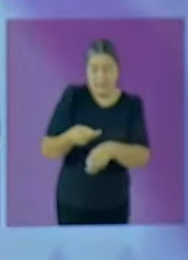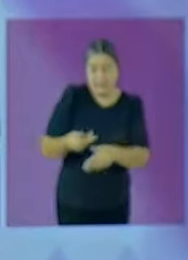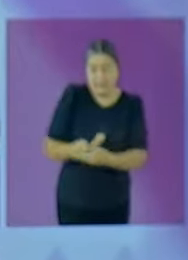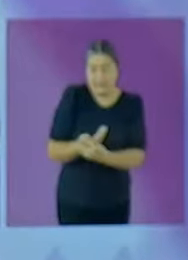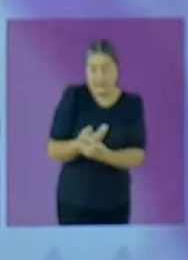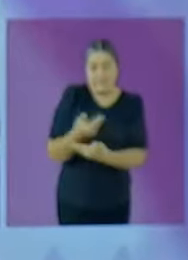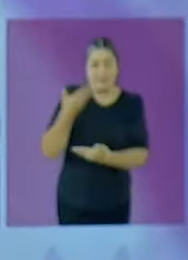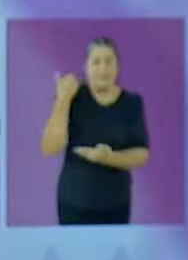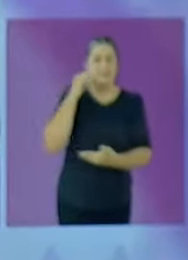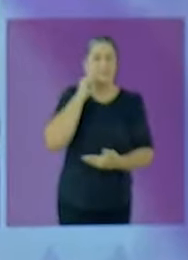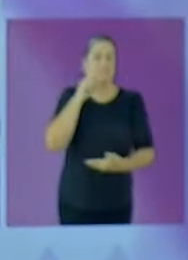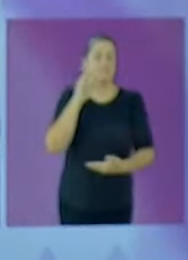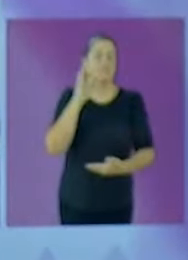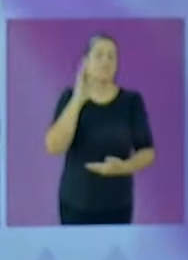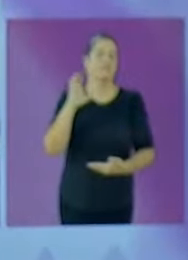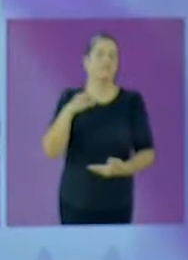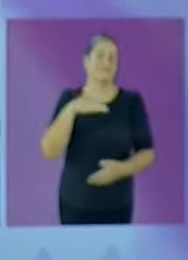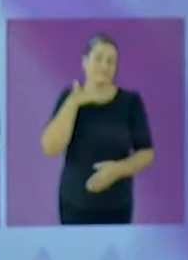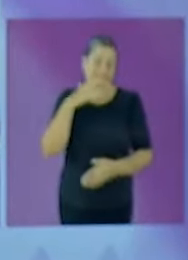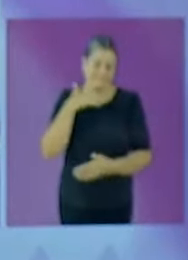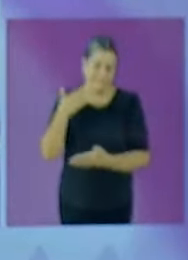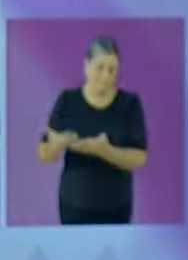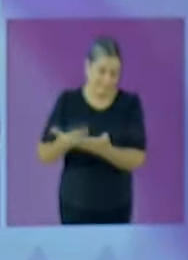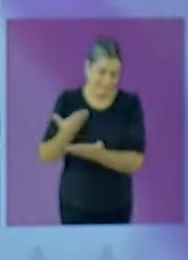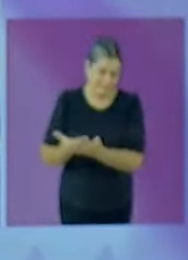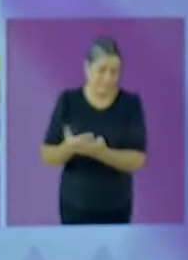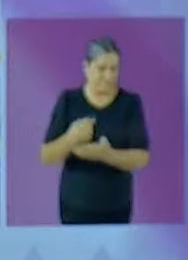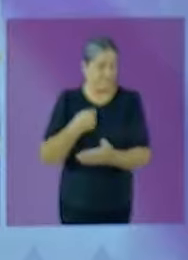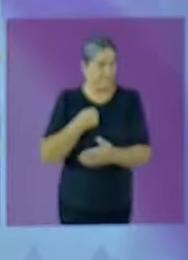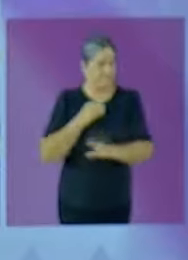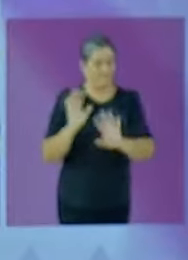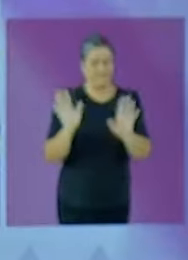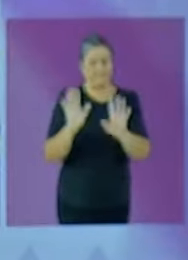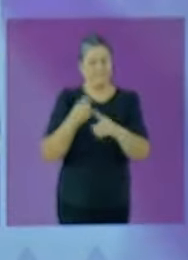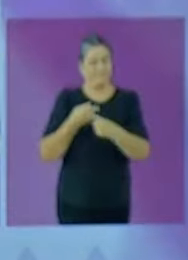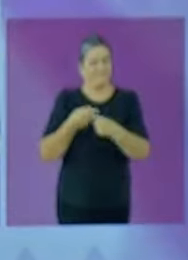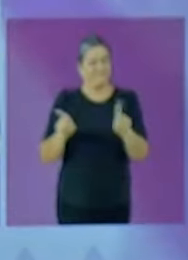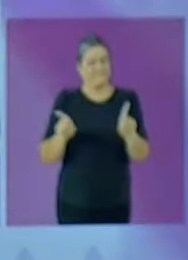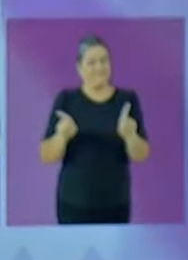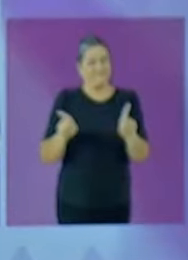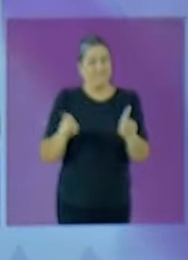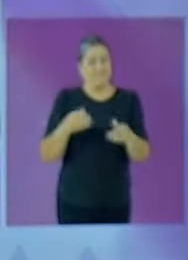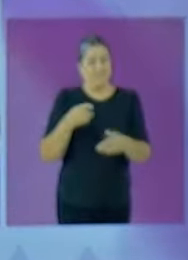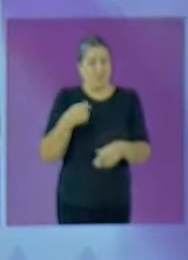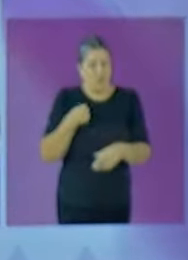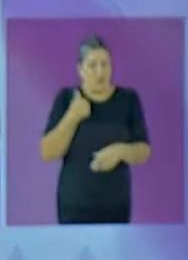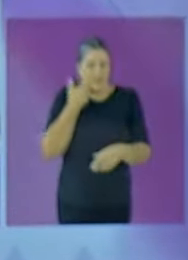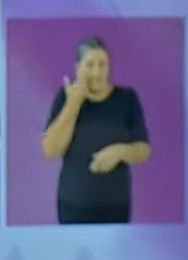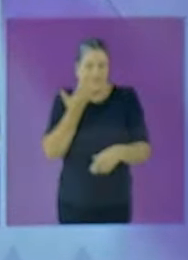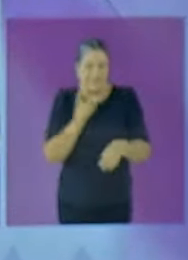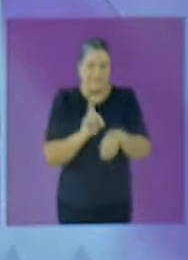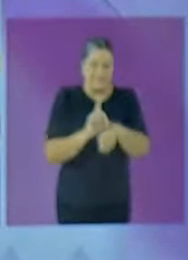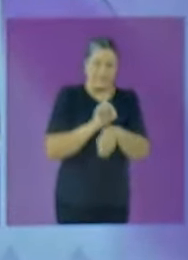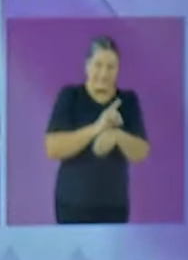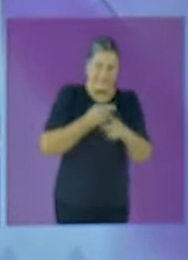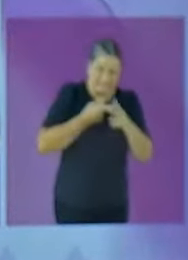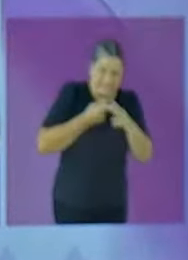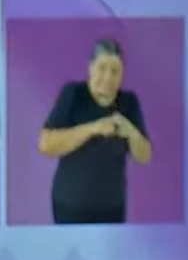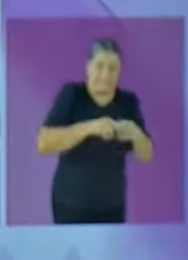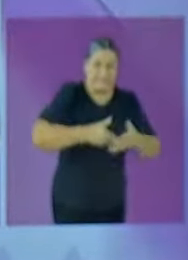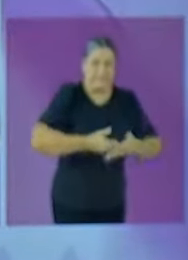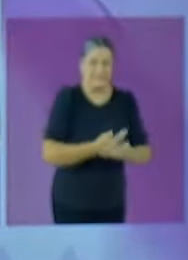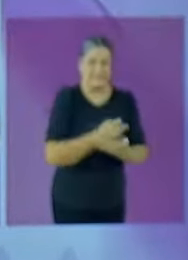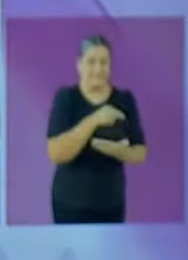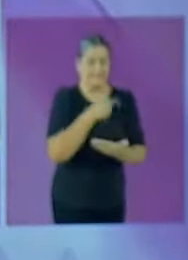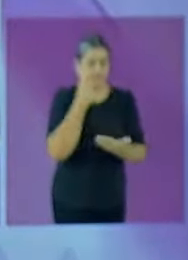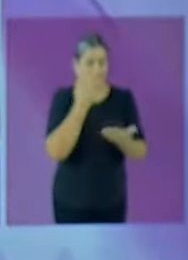Y es, ¿a quién le queremos entregar la educación de las y los mexicanos? Sabemos que el modelo educativo del PRIAN fue un fracaso.